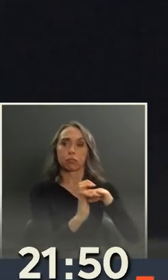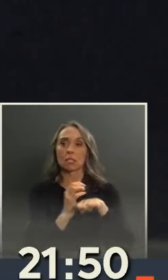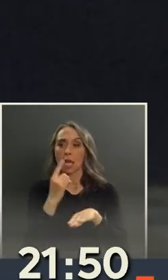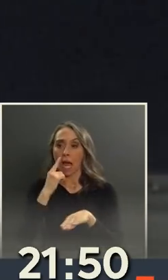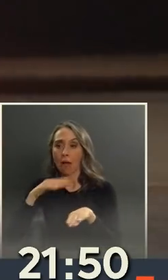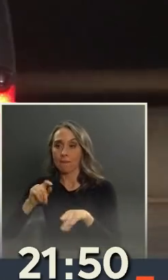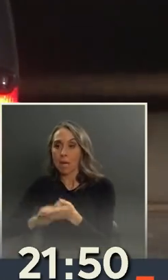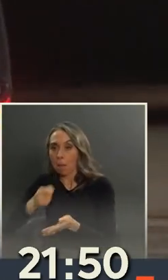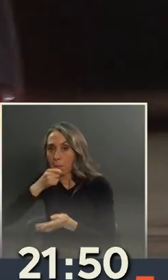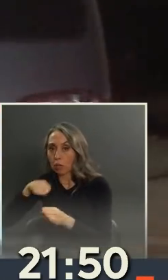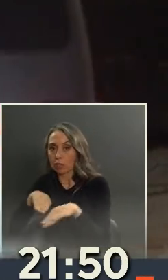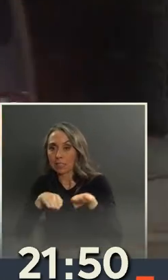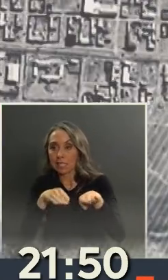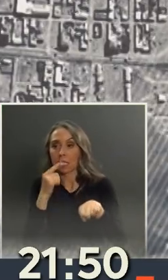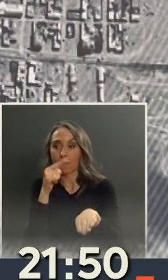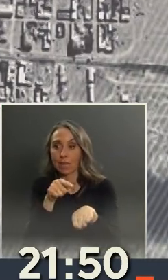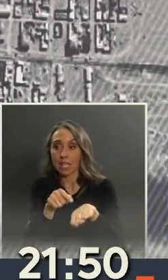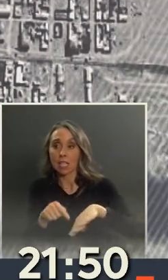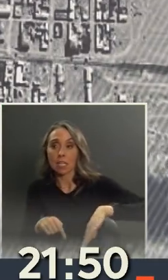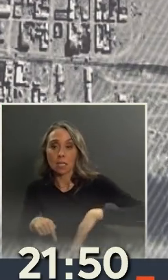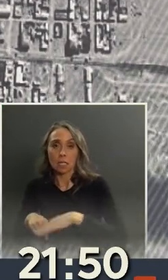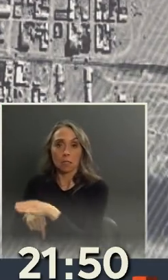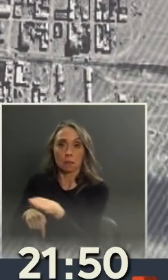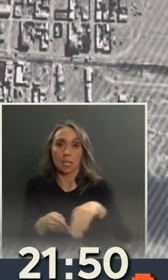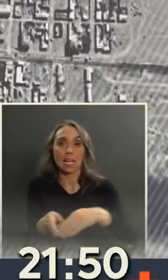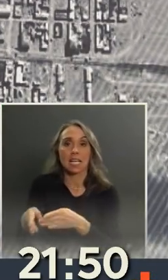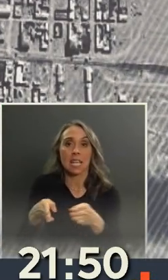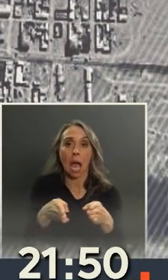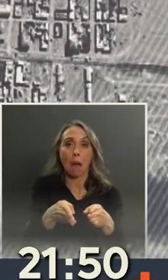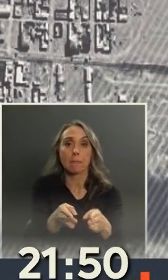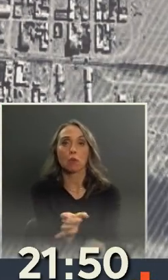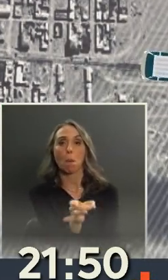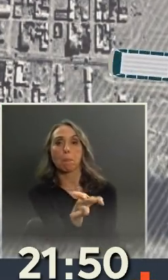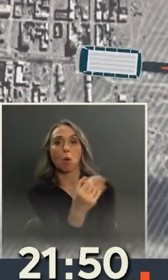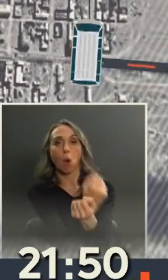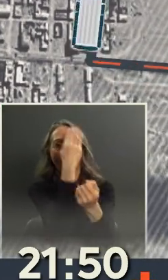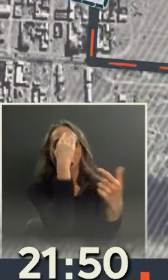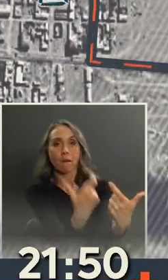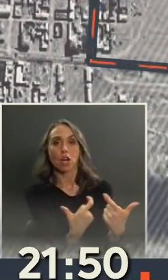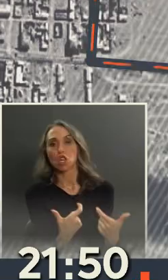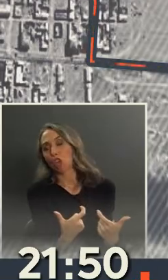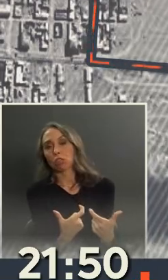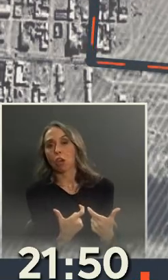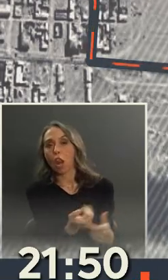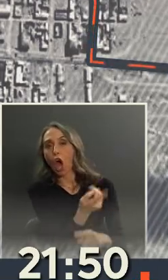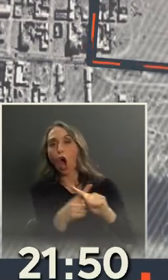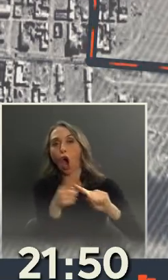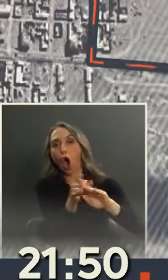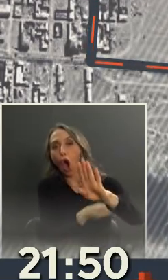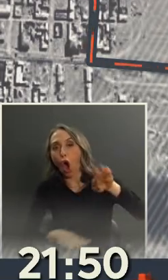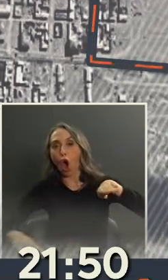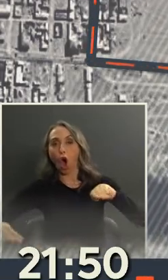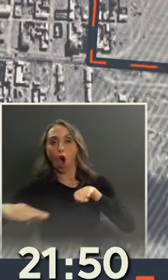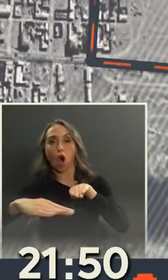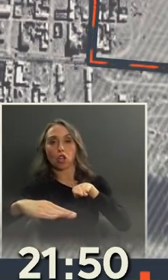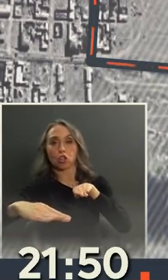Ahí va con extranjero adentro y se va por este camino para saltar el control policial que está hacia nuestra